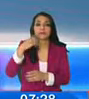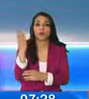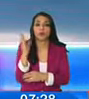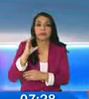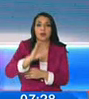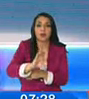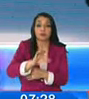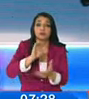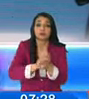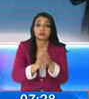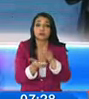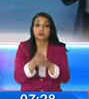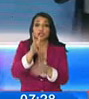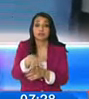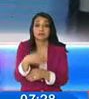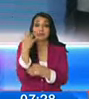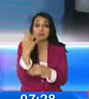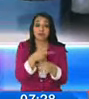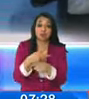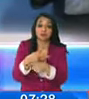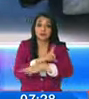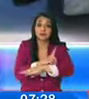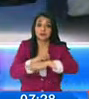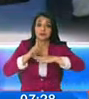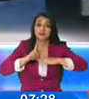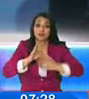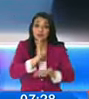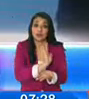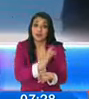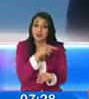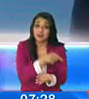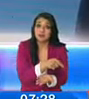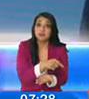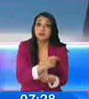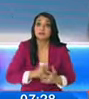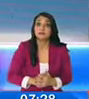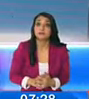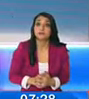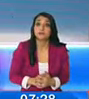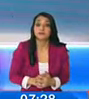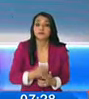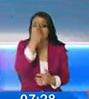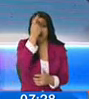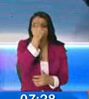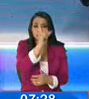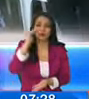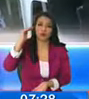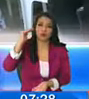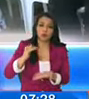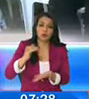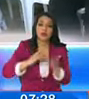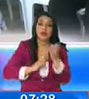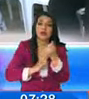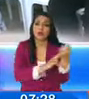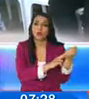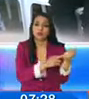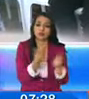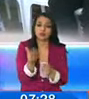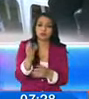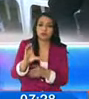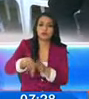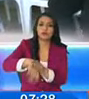noviembre del 2015, el Consejo Directivo del Instituto Ecuatoriano de Seguridad Social decidió bajar los recursos que recibe el